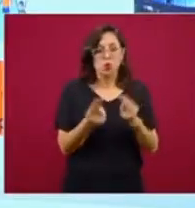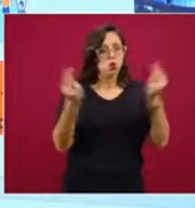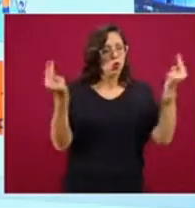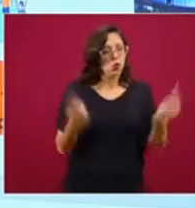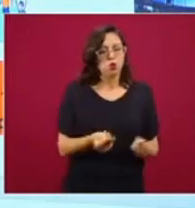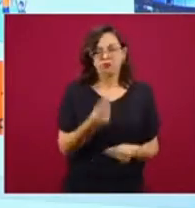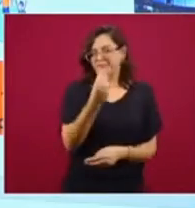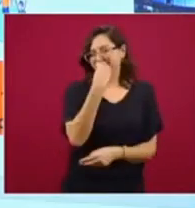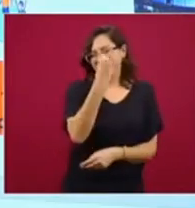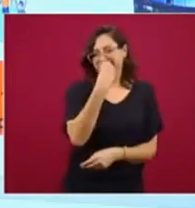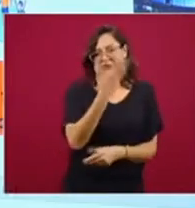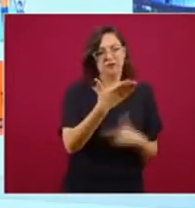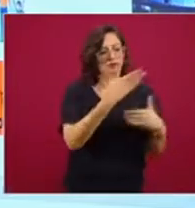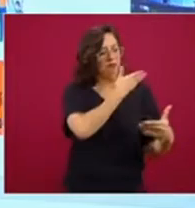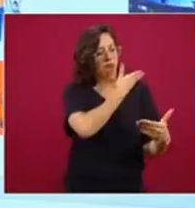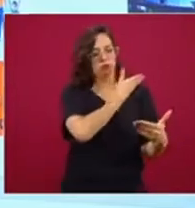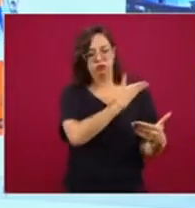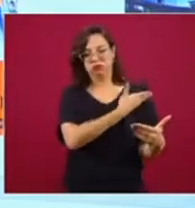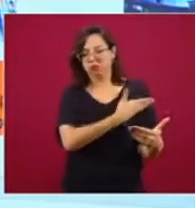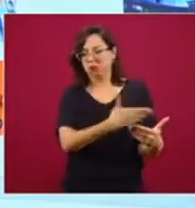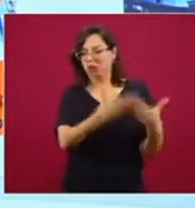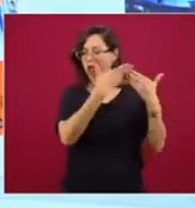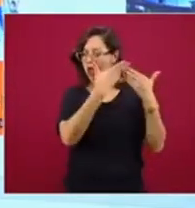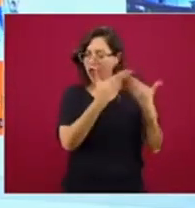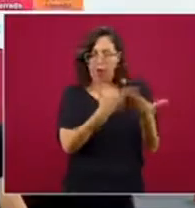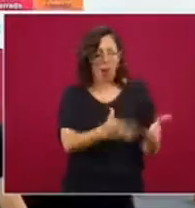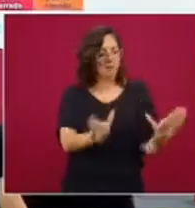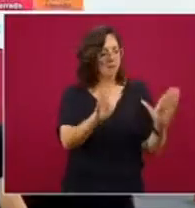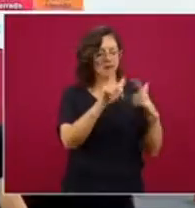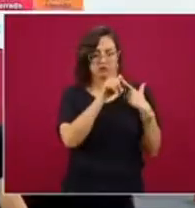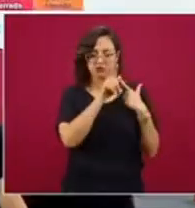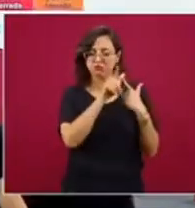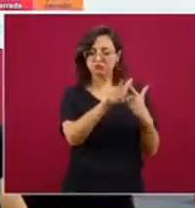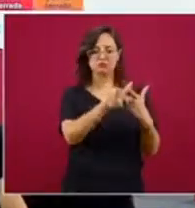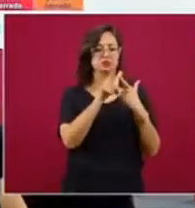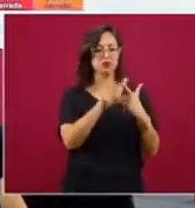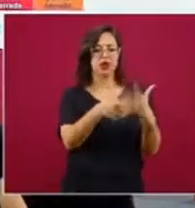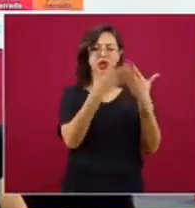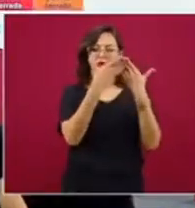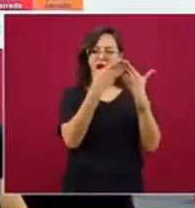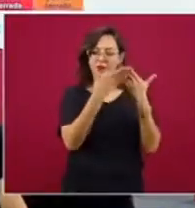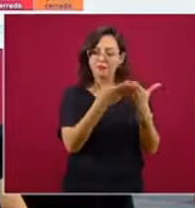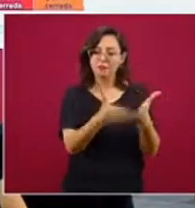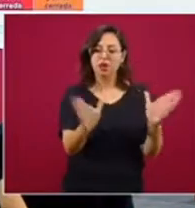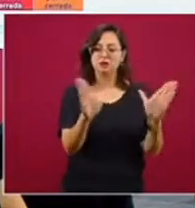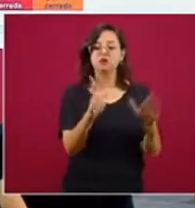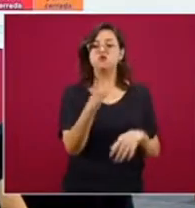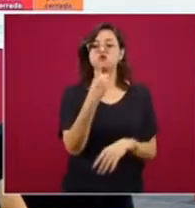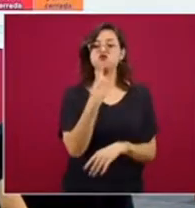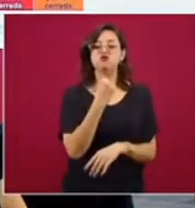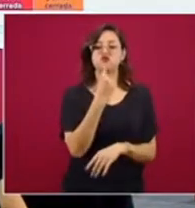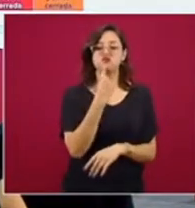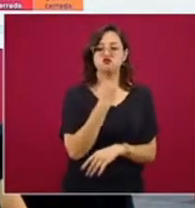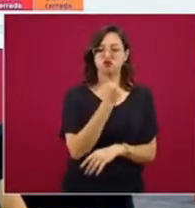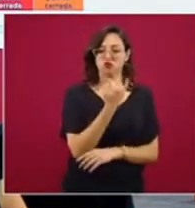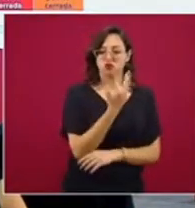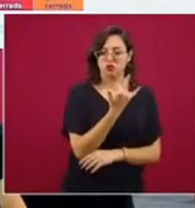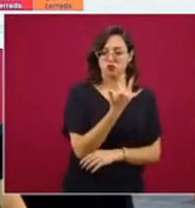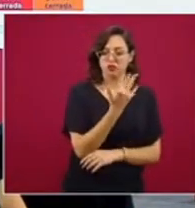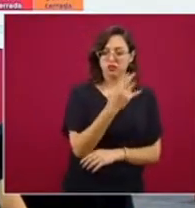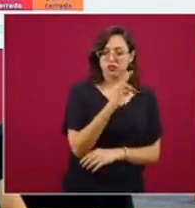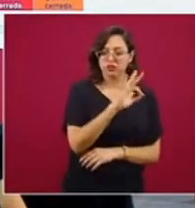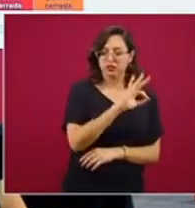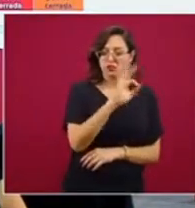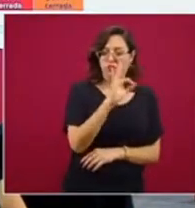permaneció abierta durante toda la Jornada Nacional de Sana Distancia y por supuesto que sigue abierta ahora, que no pase el aforo de